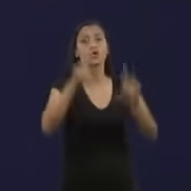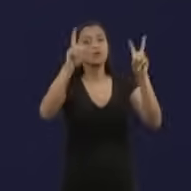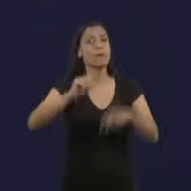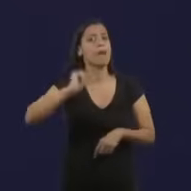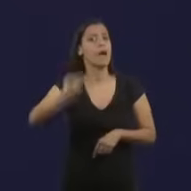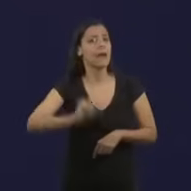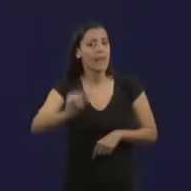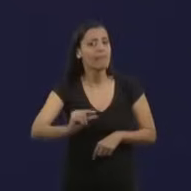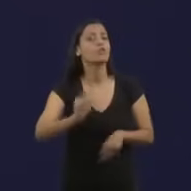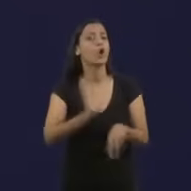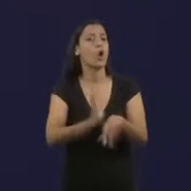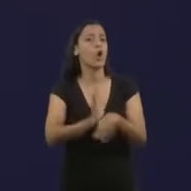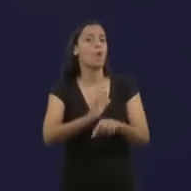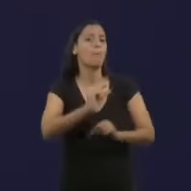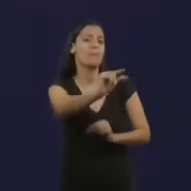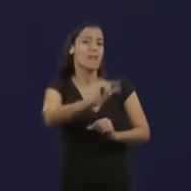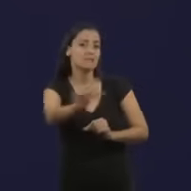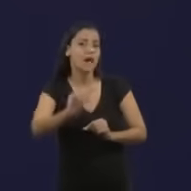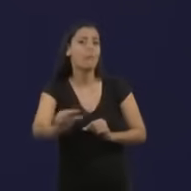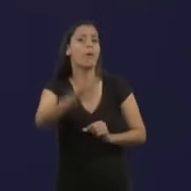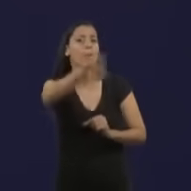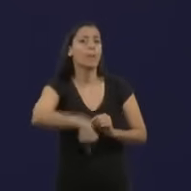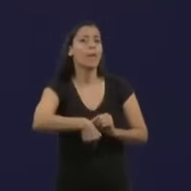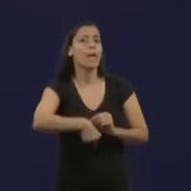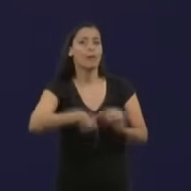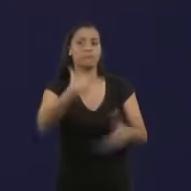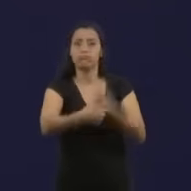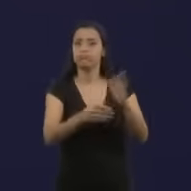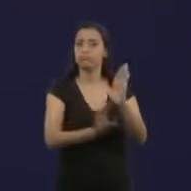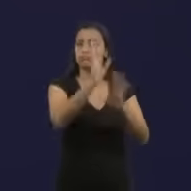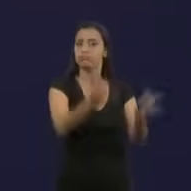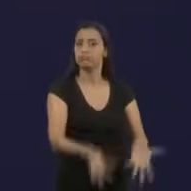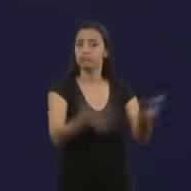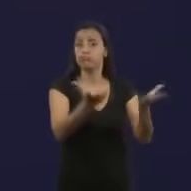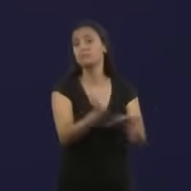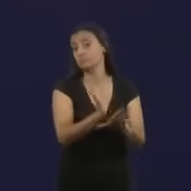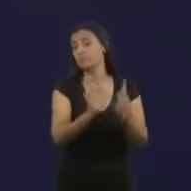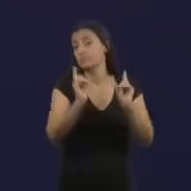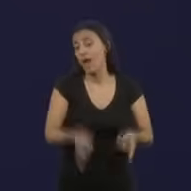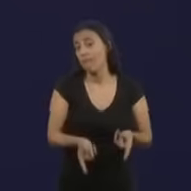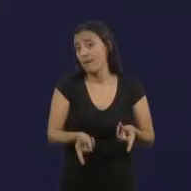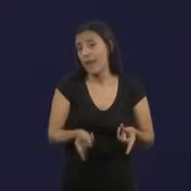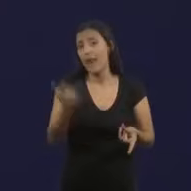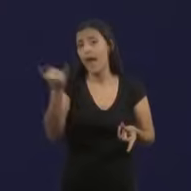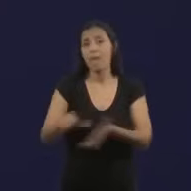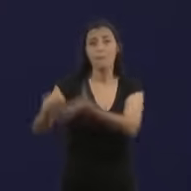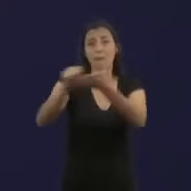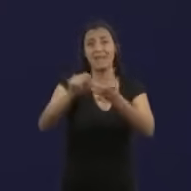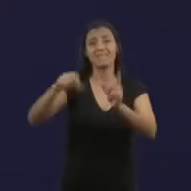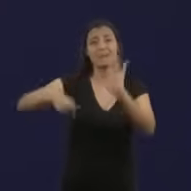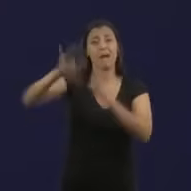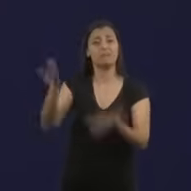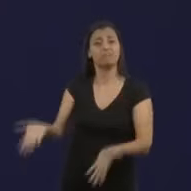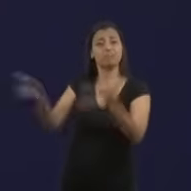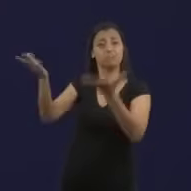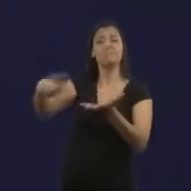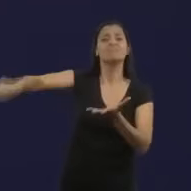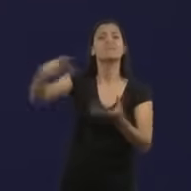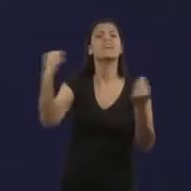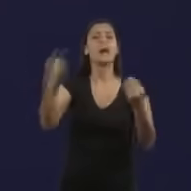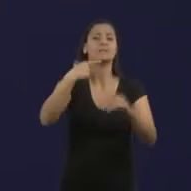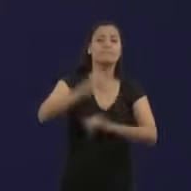es símbolo de Progreso eh incluso las naciones más prósperas efectivamente lo que hacen es